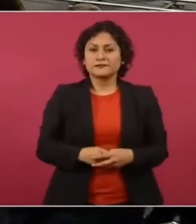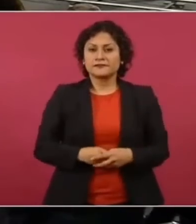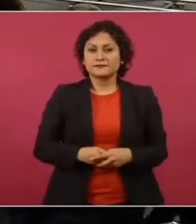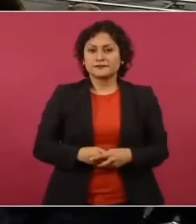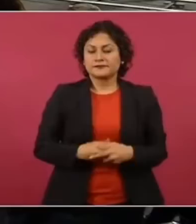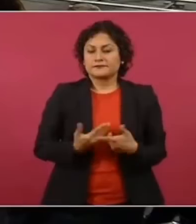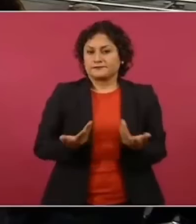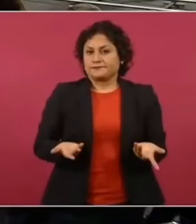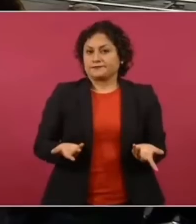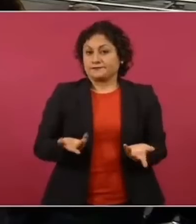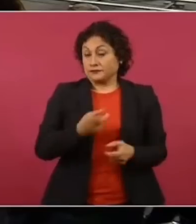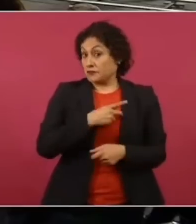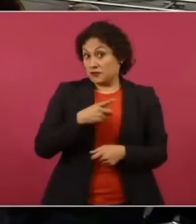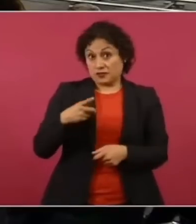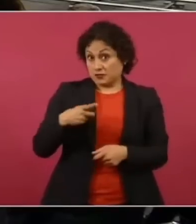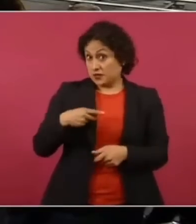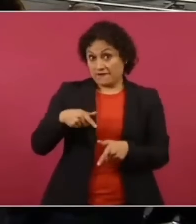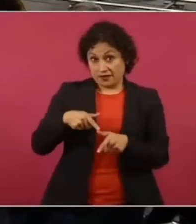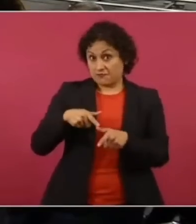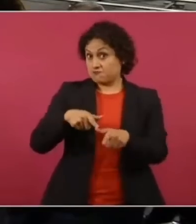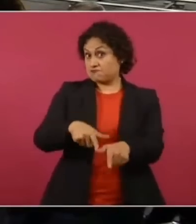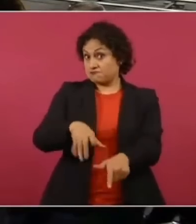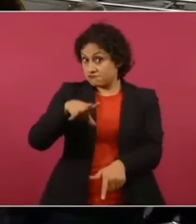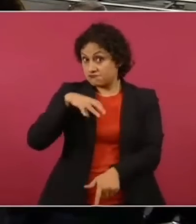Hay que seguir adelante y